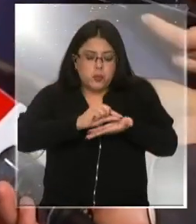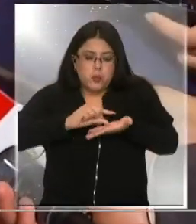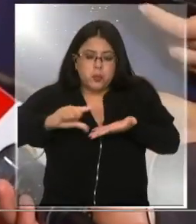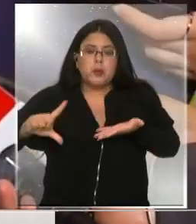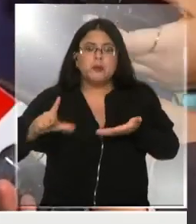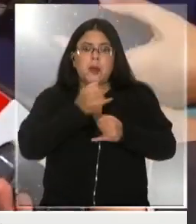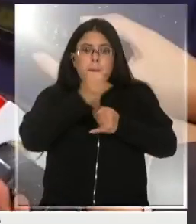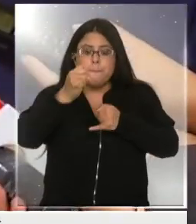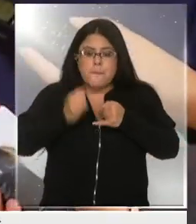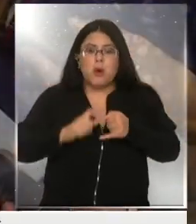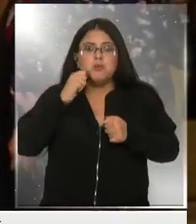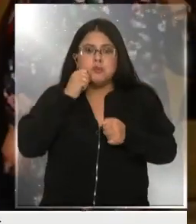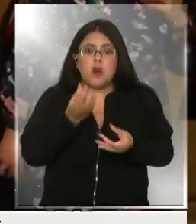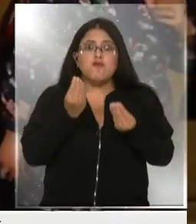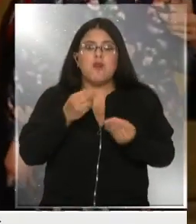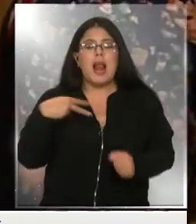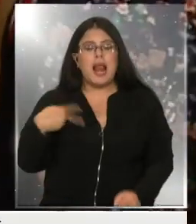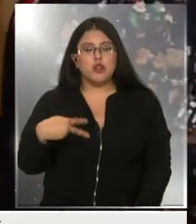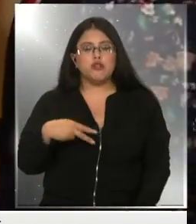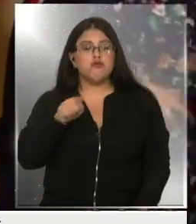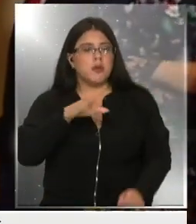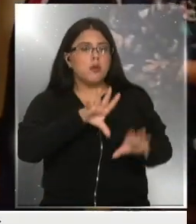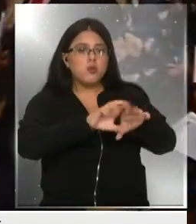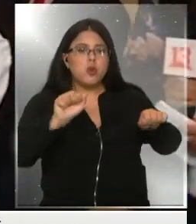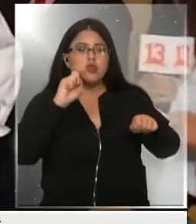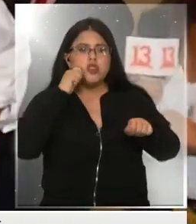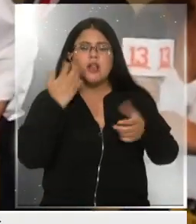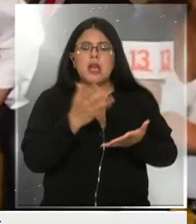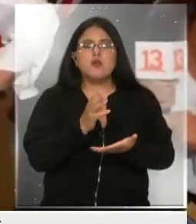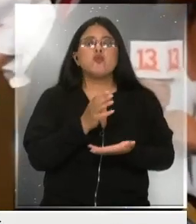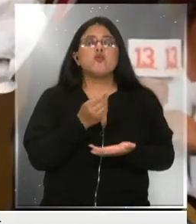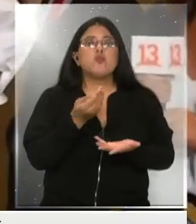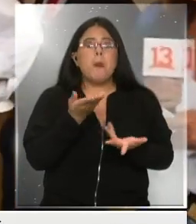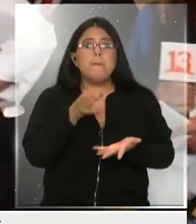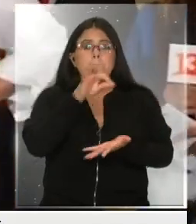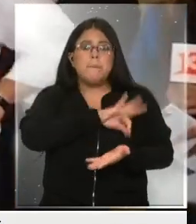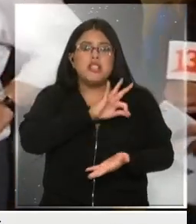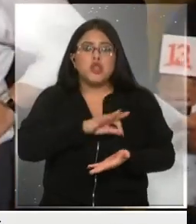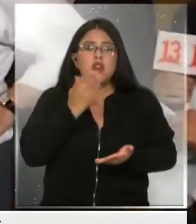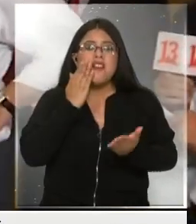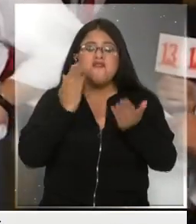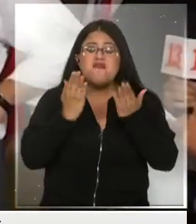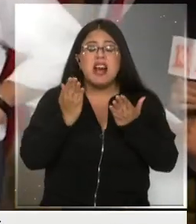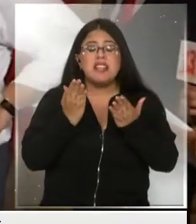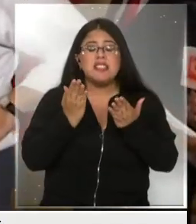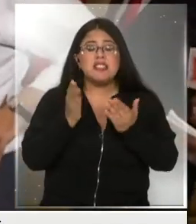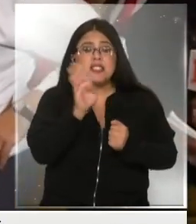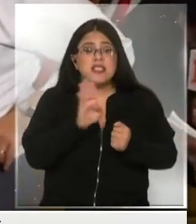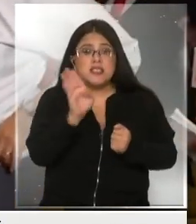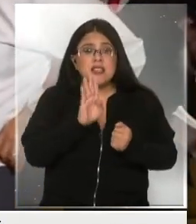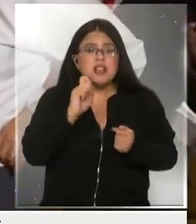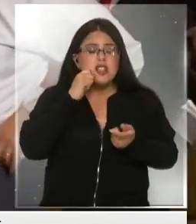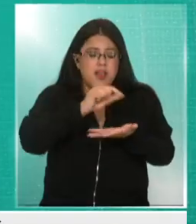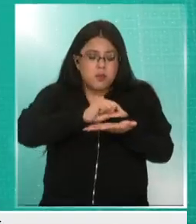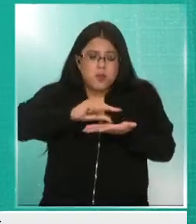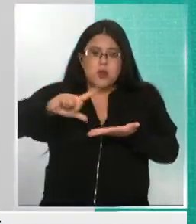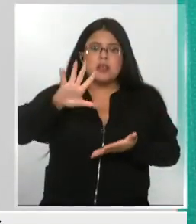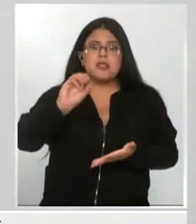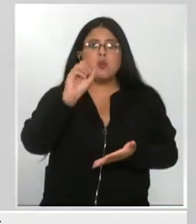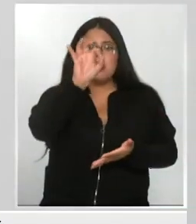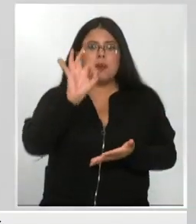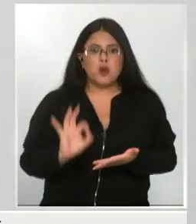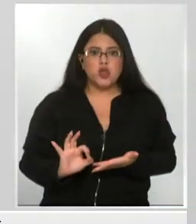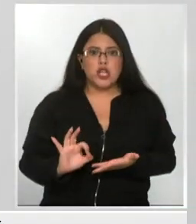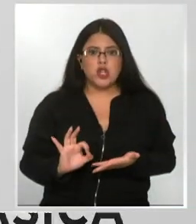corto plazo es una muy buena noticia. El acuerdo contempla subir la pensión básica solidaria y el aporte previsional solidario en un